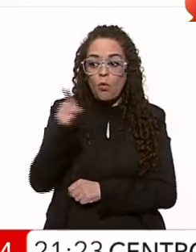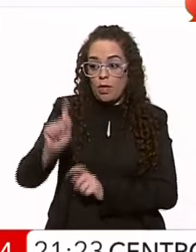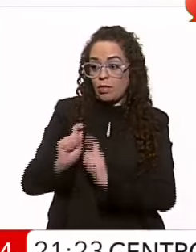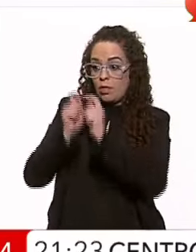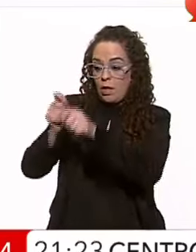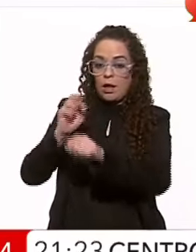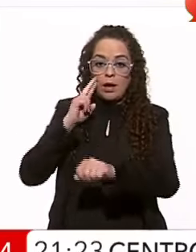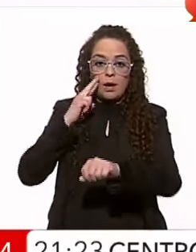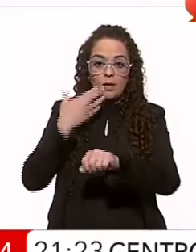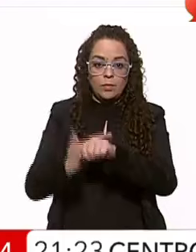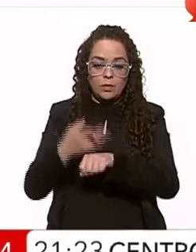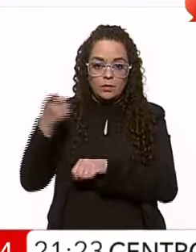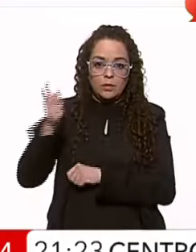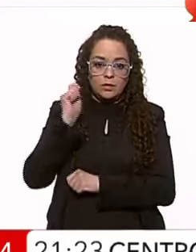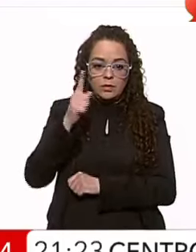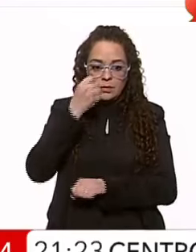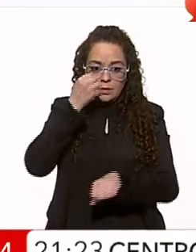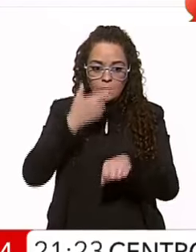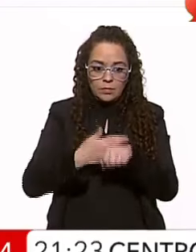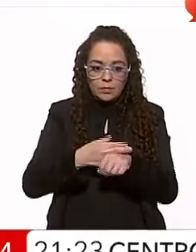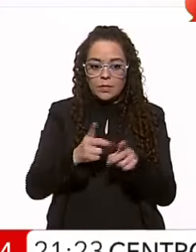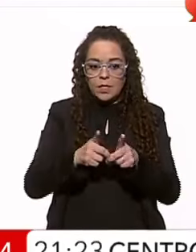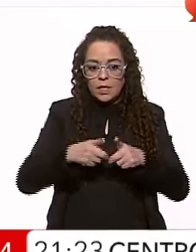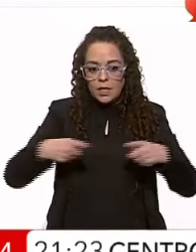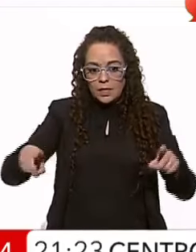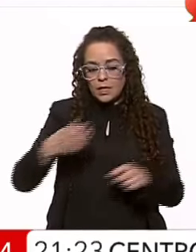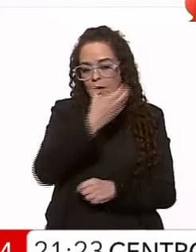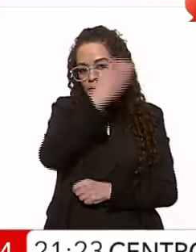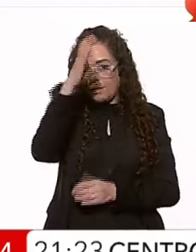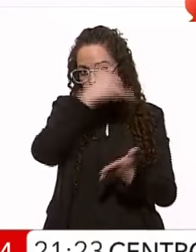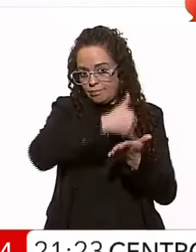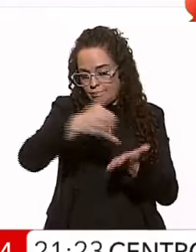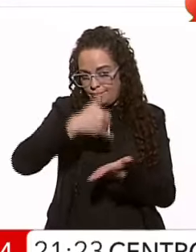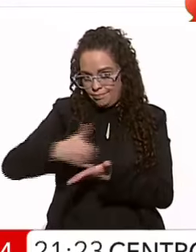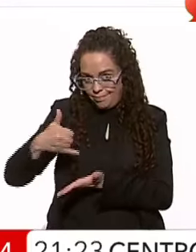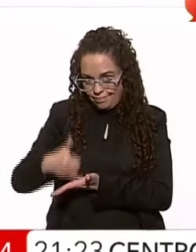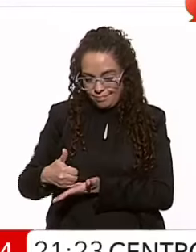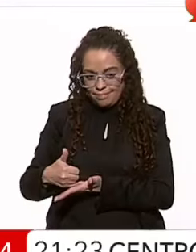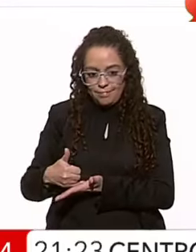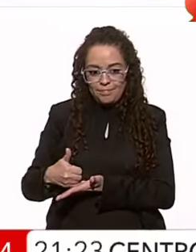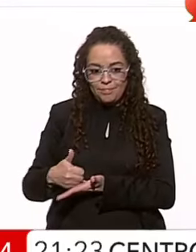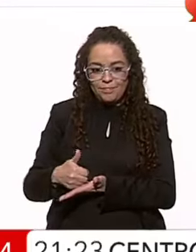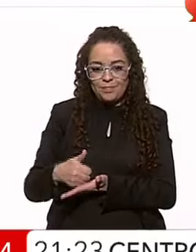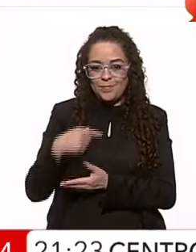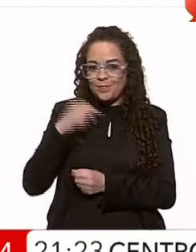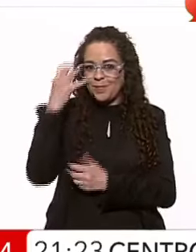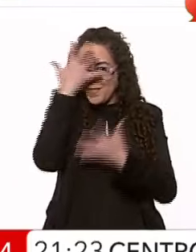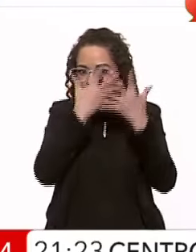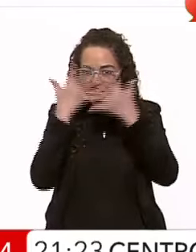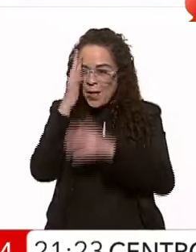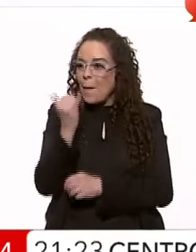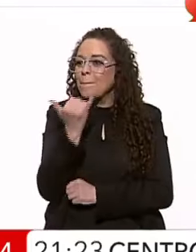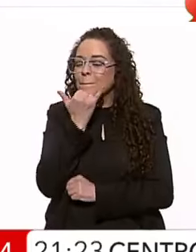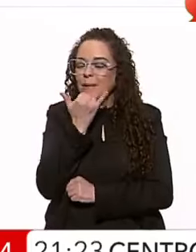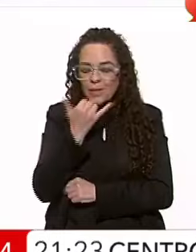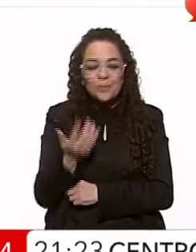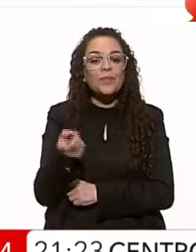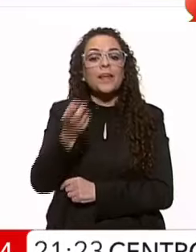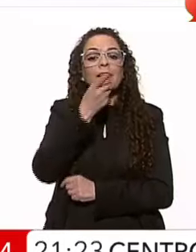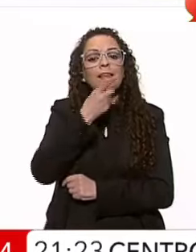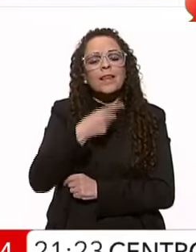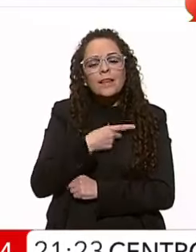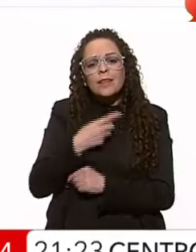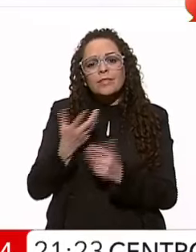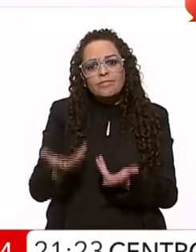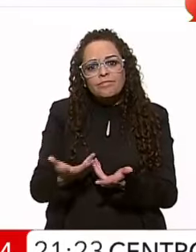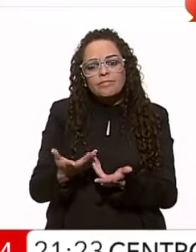secretario de Desarrollo Rural Agrario. Cuéntenos, de agricultura, perdón, ya me hice bolas, doctor Verdeguer. Cuéntenos de esta